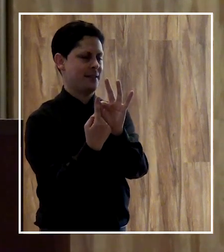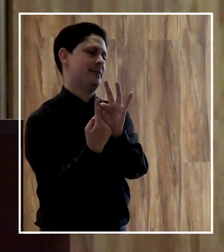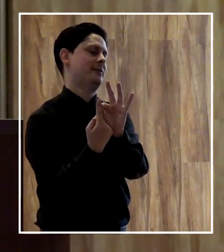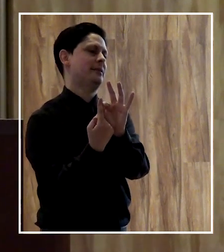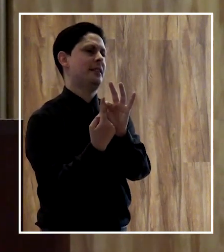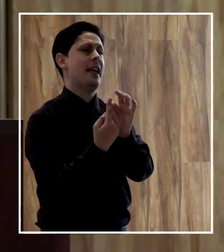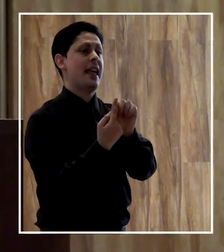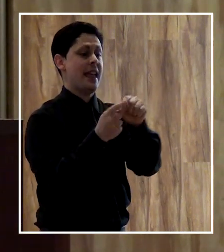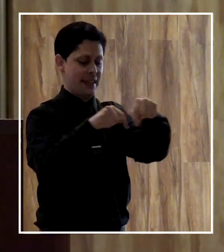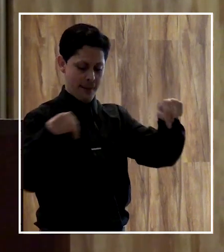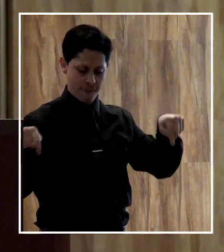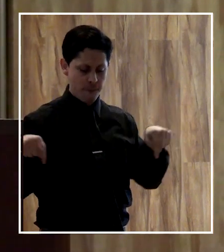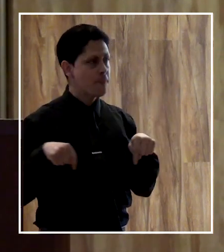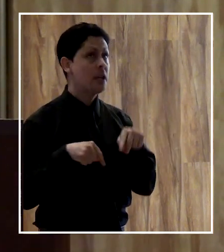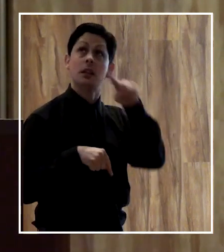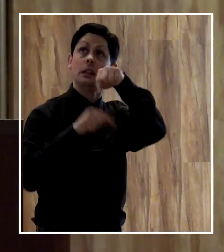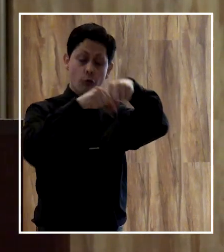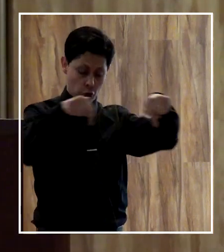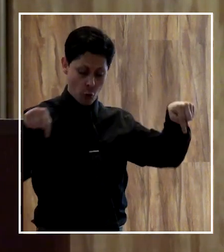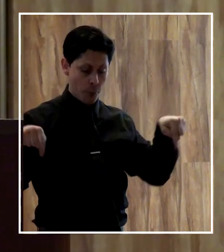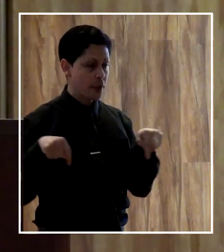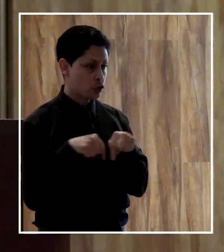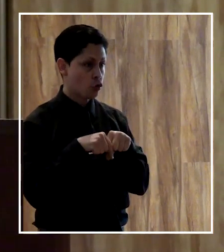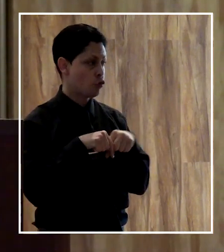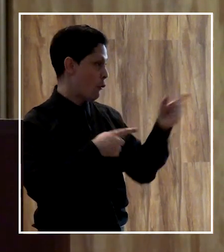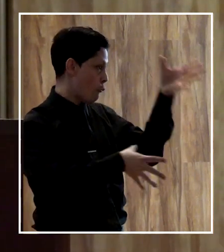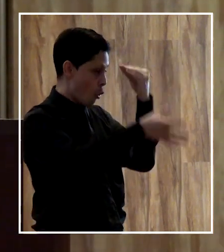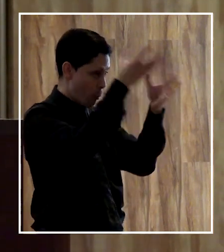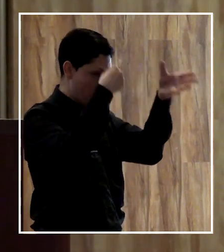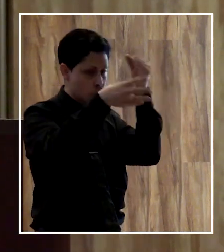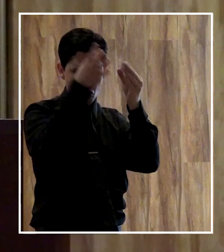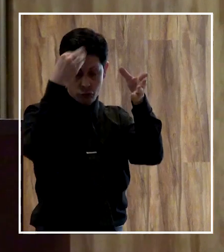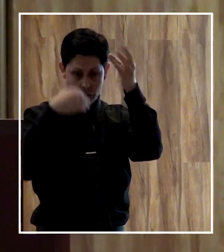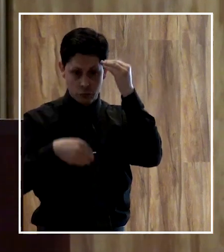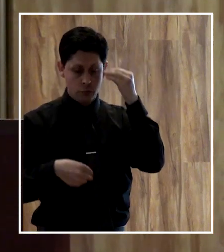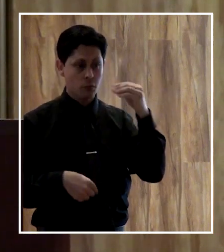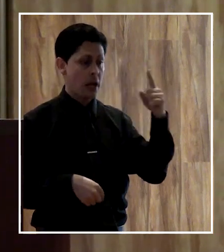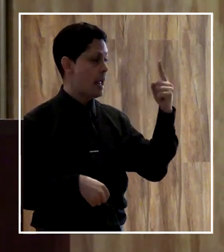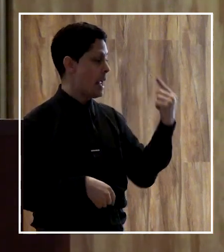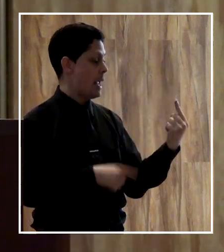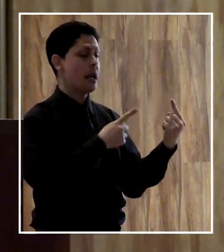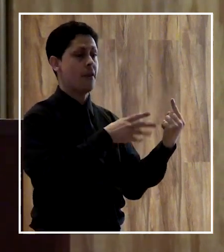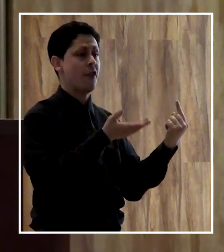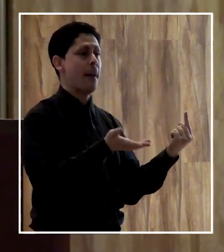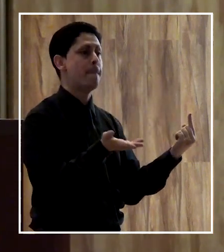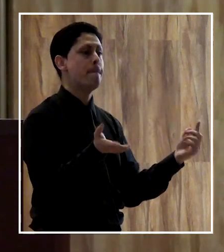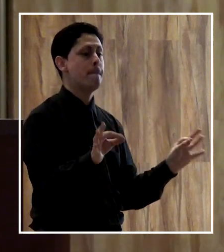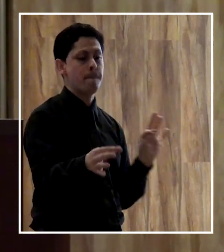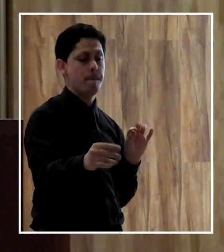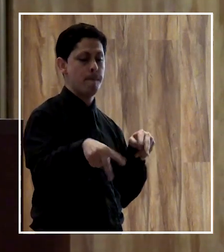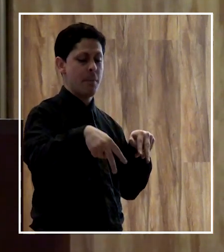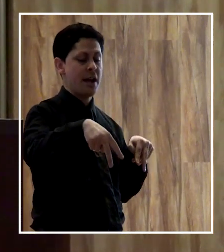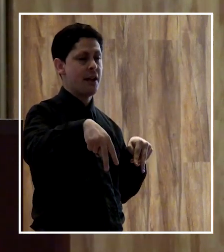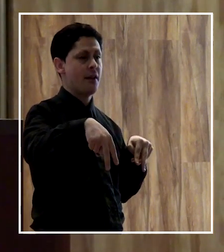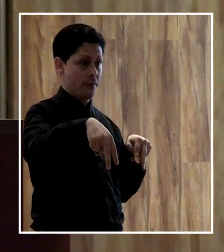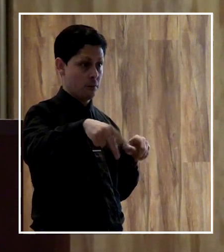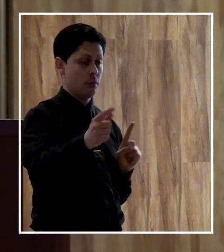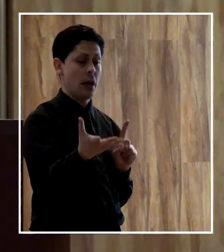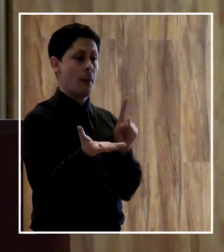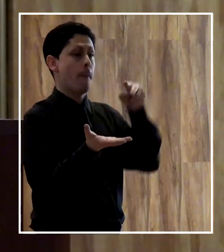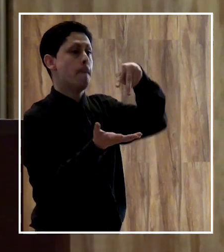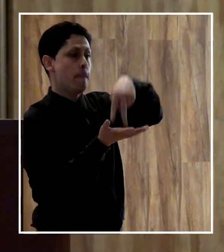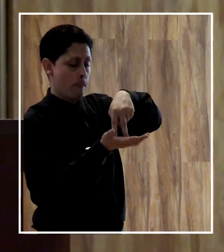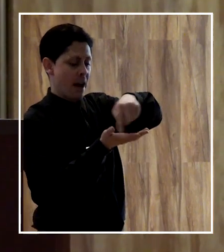su espacio de formación, sino que también creemos fue parte de la que forjó